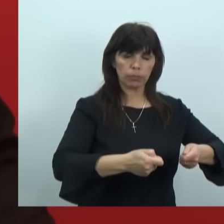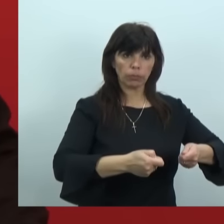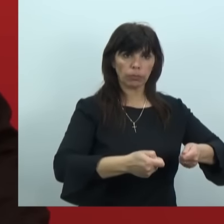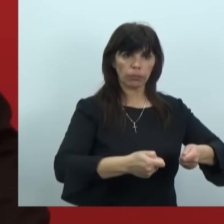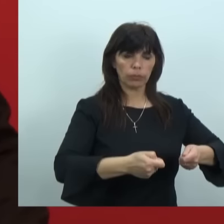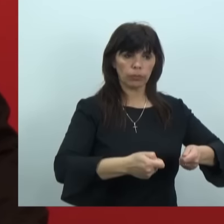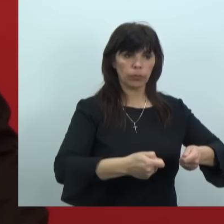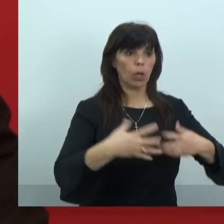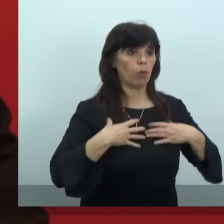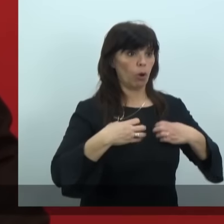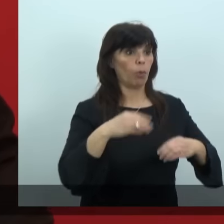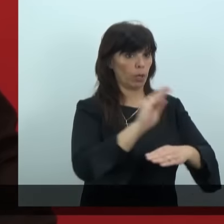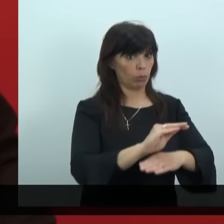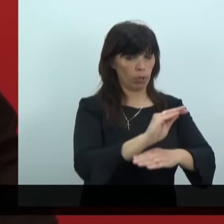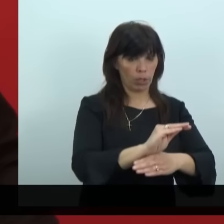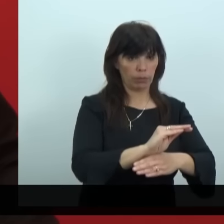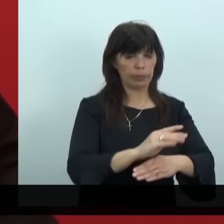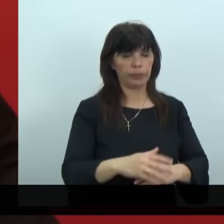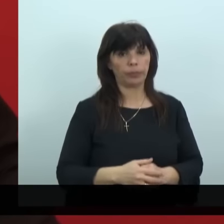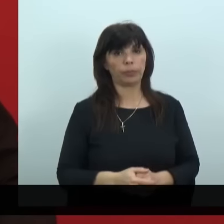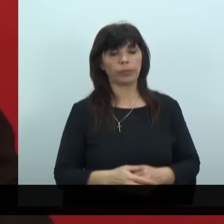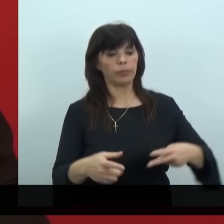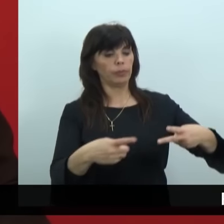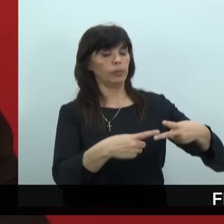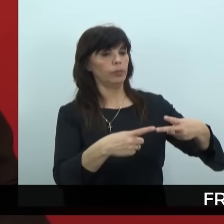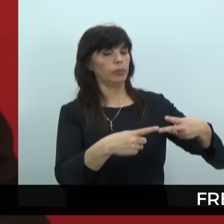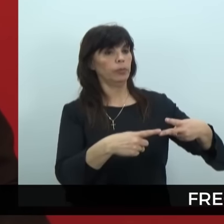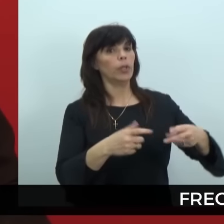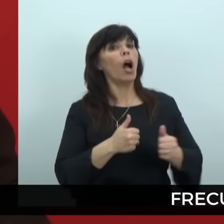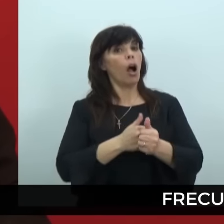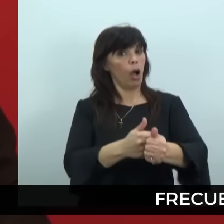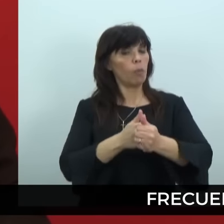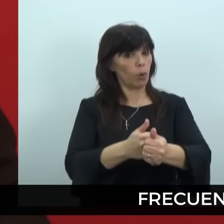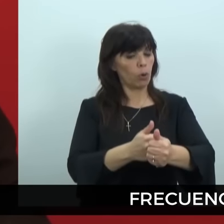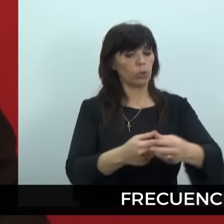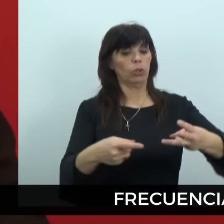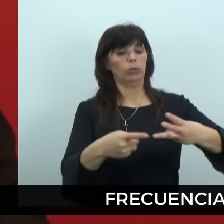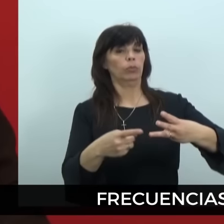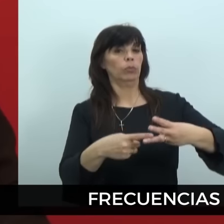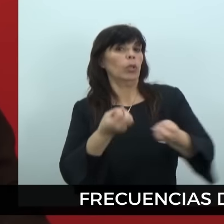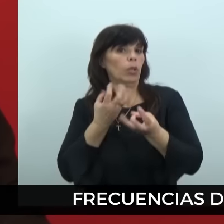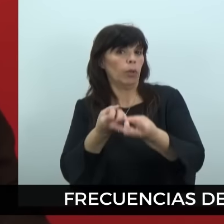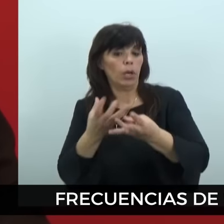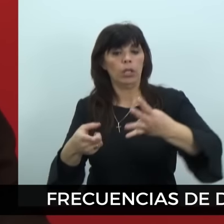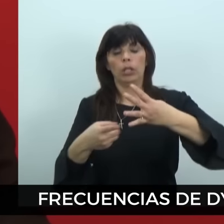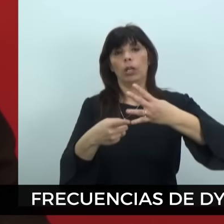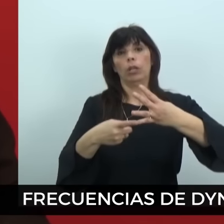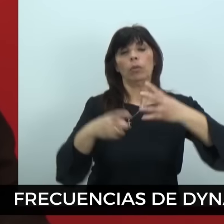para cuidar el rebaño. A apóstoles, evangelistas,